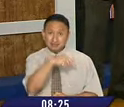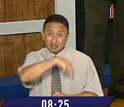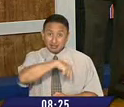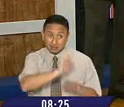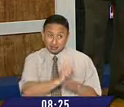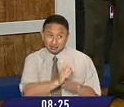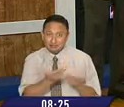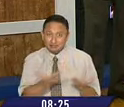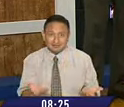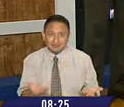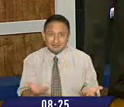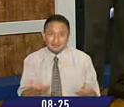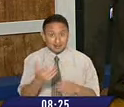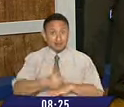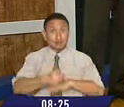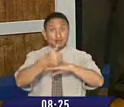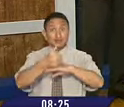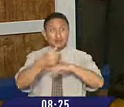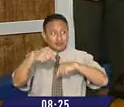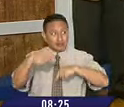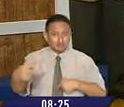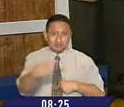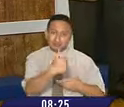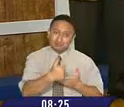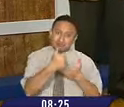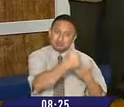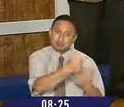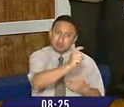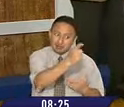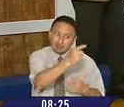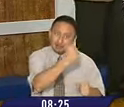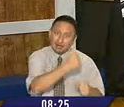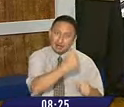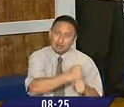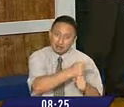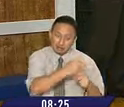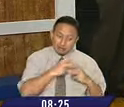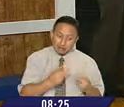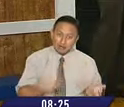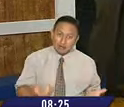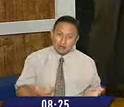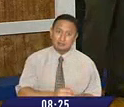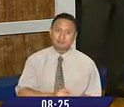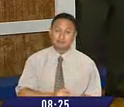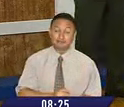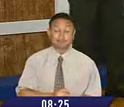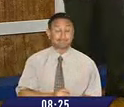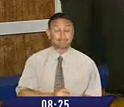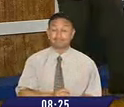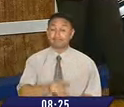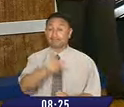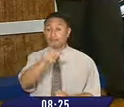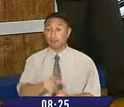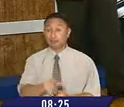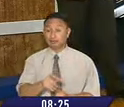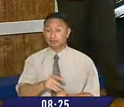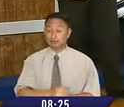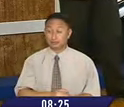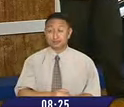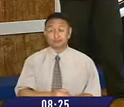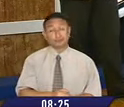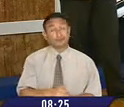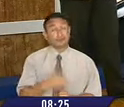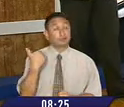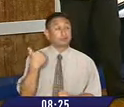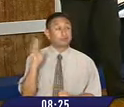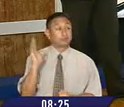país? Autoridades, hay que entregarle a este hombre que necesita su trabajo y su salud. Indolencia realmente por parte del sistema de salud pública. Y tomemos